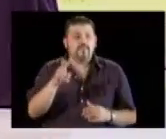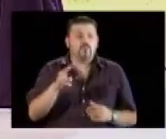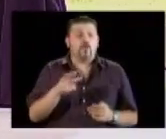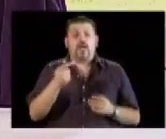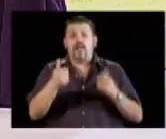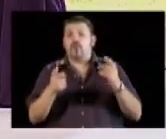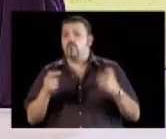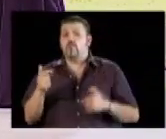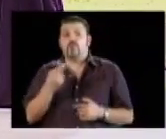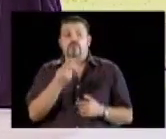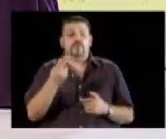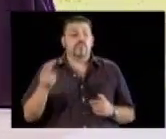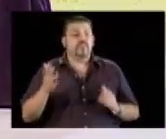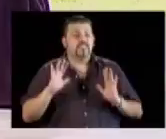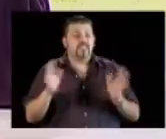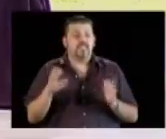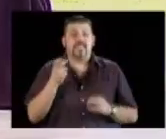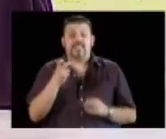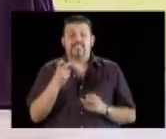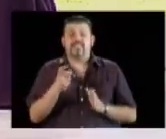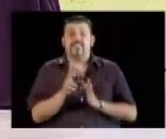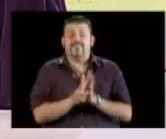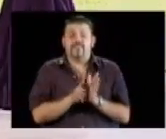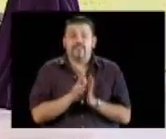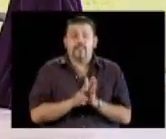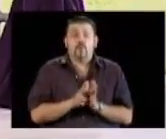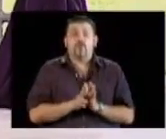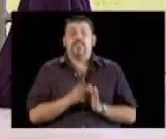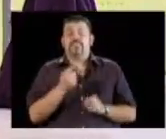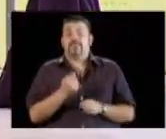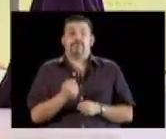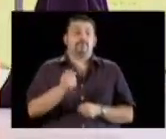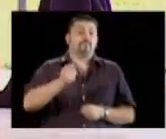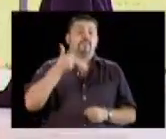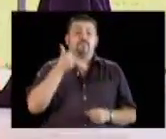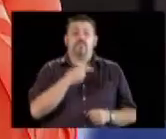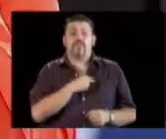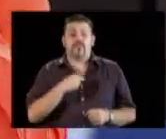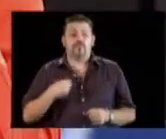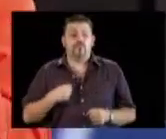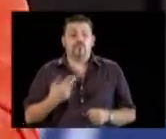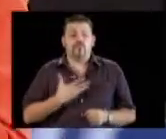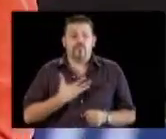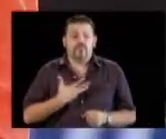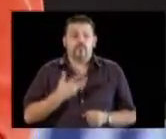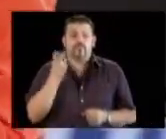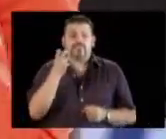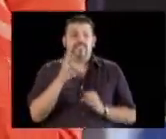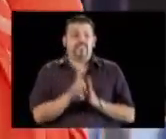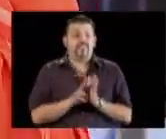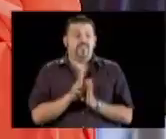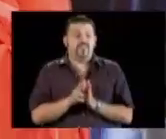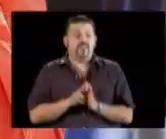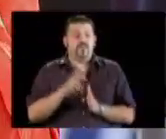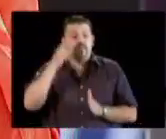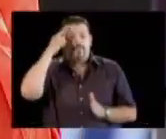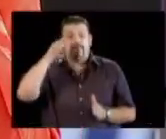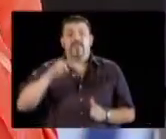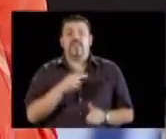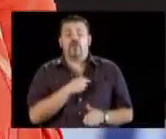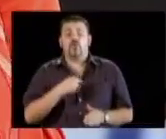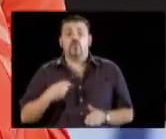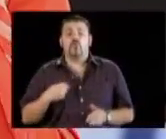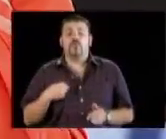han visto el video que hicimos, es la primera herramienta que tenemos de video para nuestra línea de